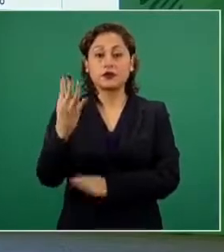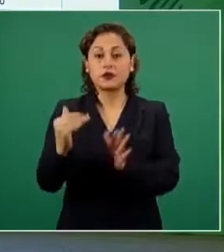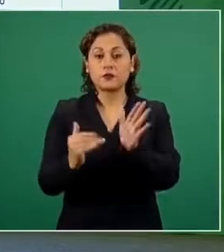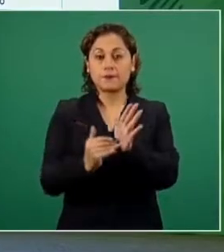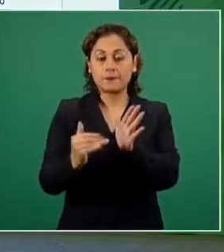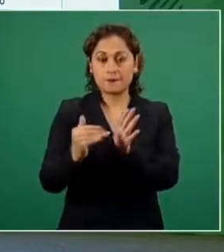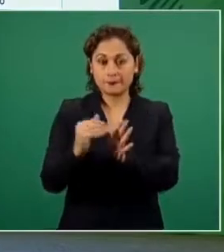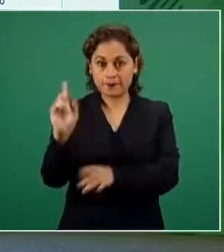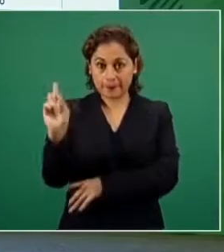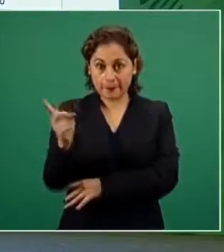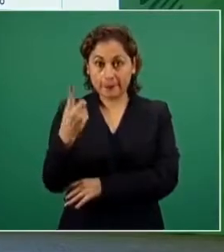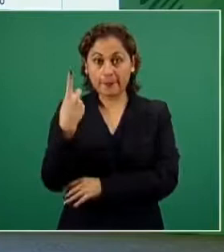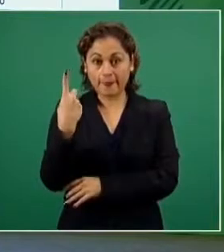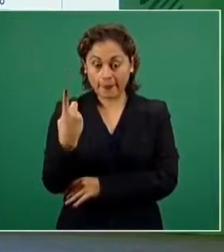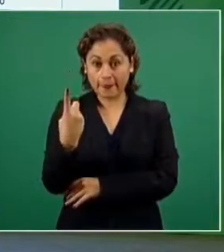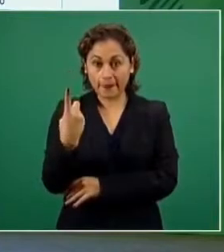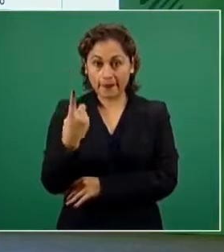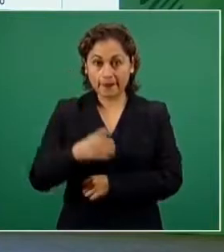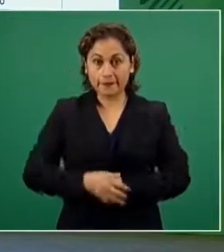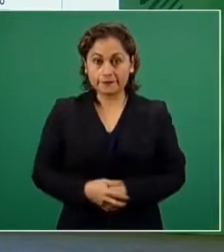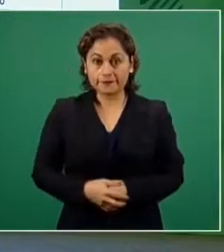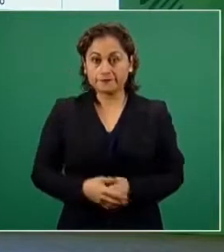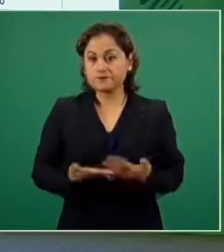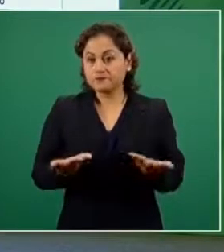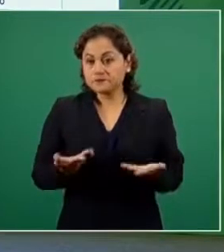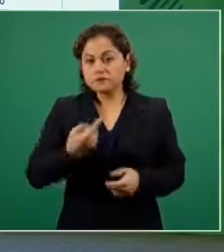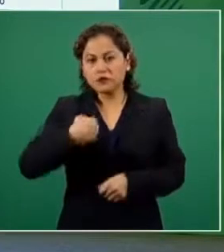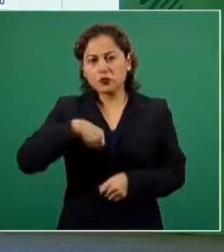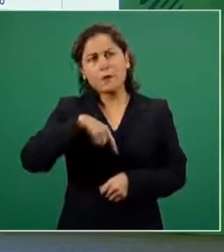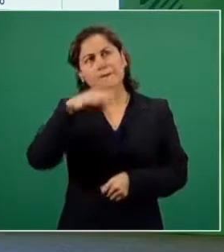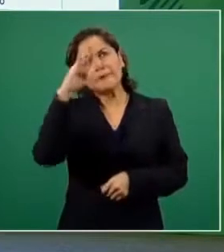40,574 millones de dólares. Ese es el estimado.